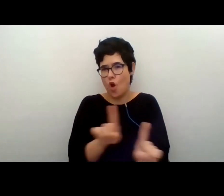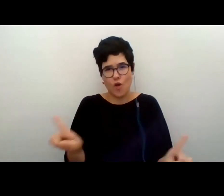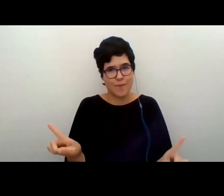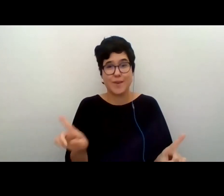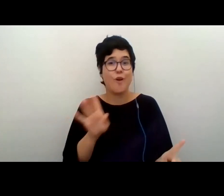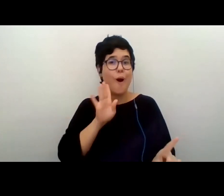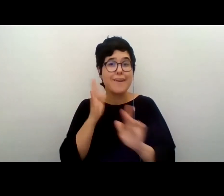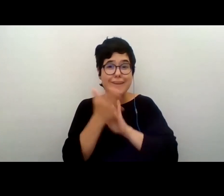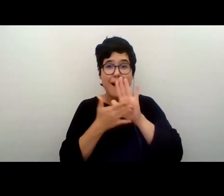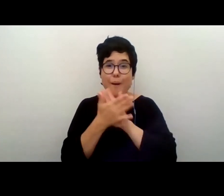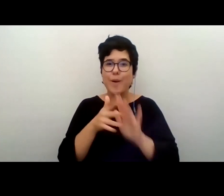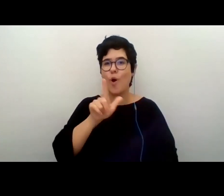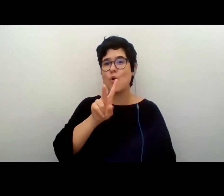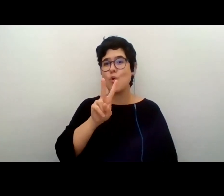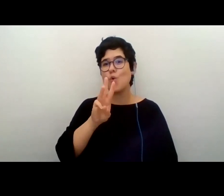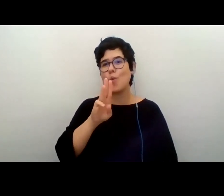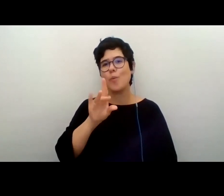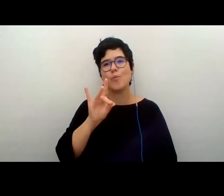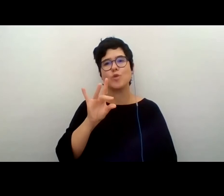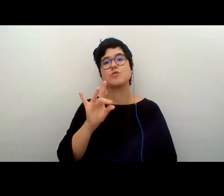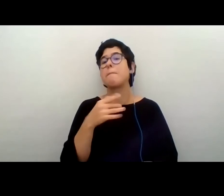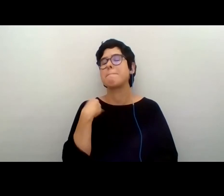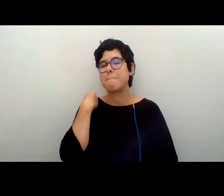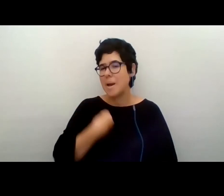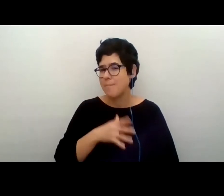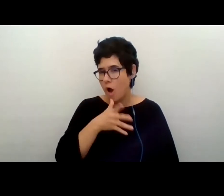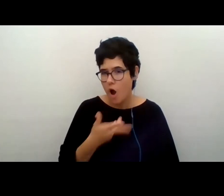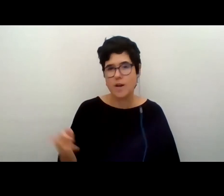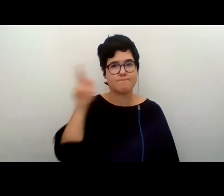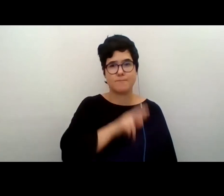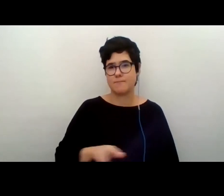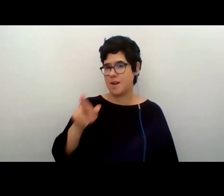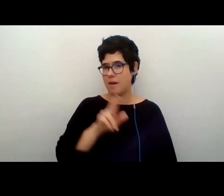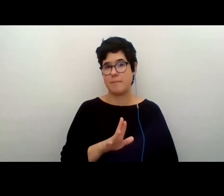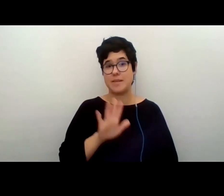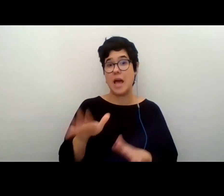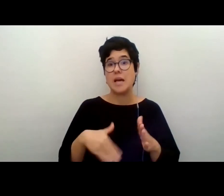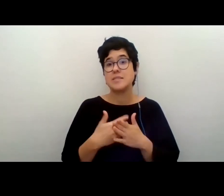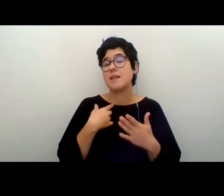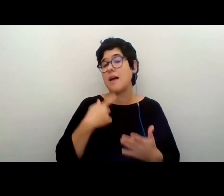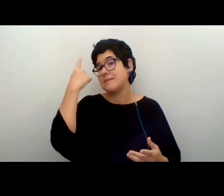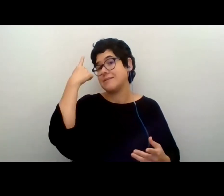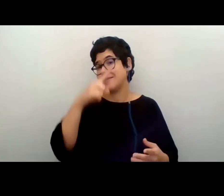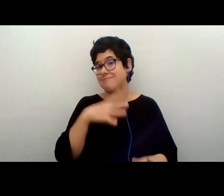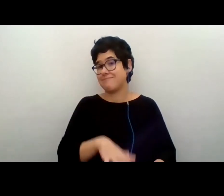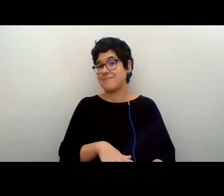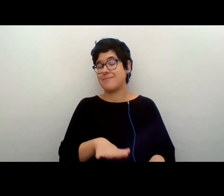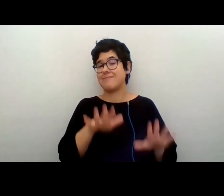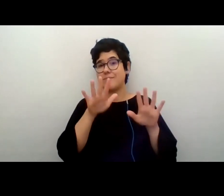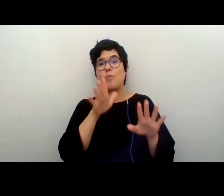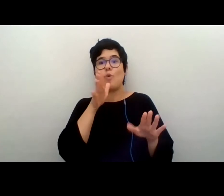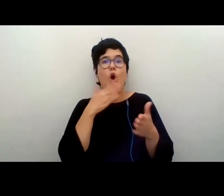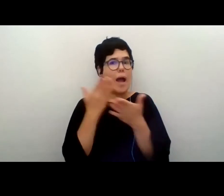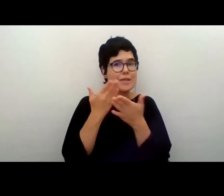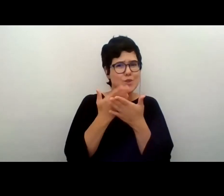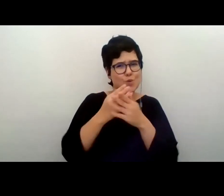también en el caso de la esclerosis múltiple. Insisto, hasta donde sabemos nosotros, entendemos que es una enfermedad en